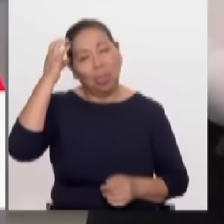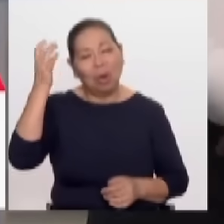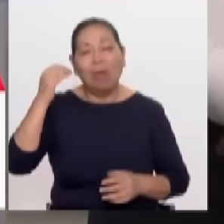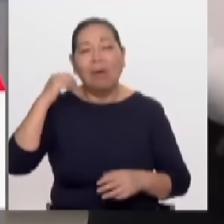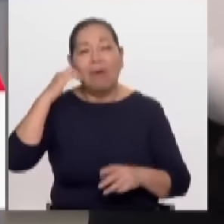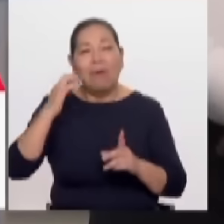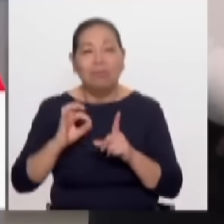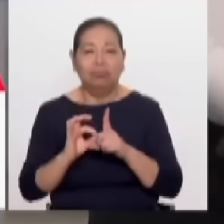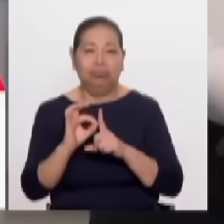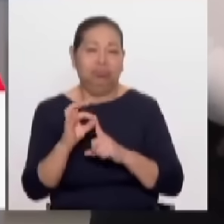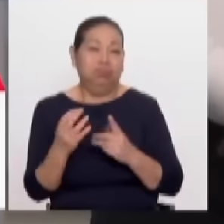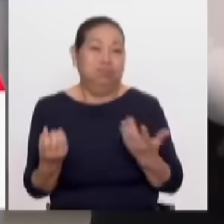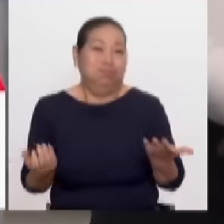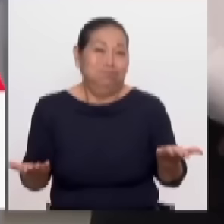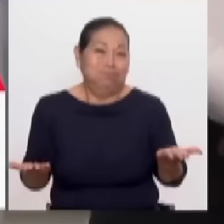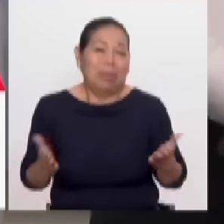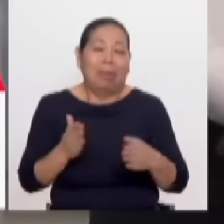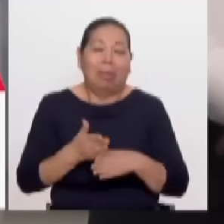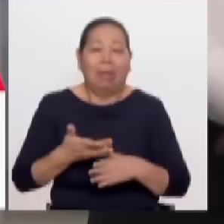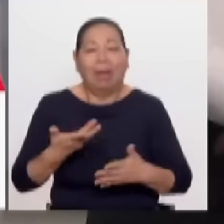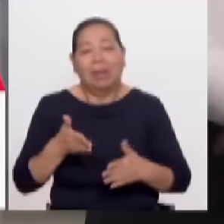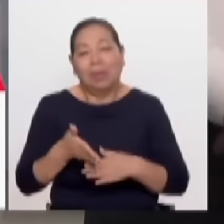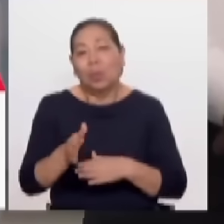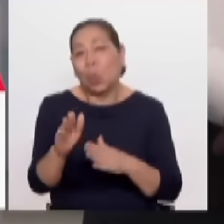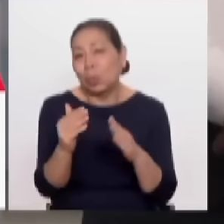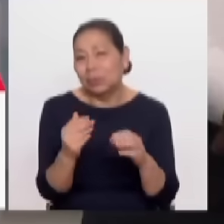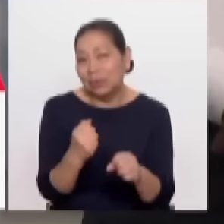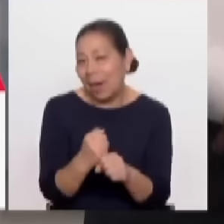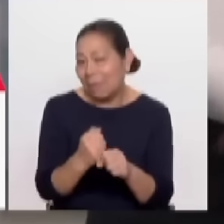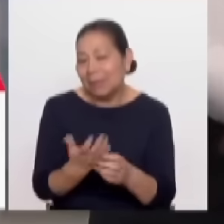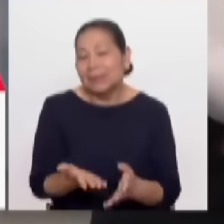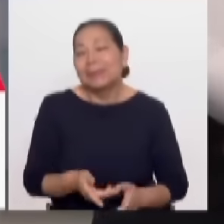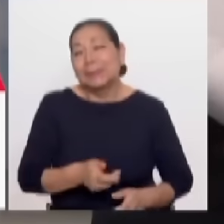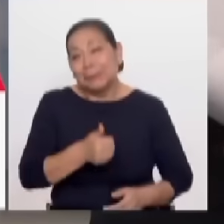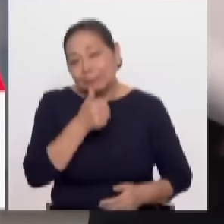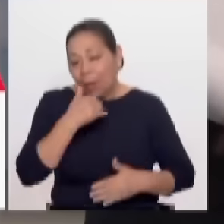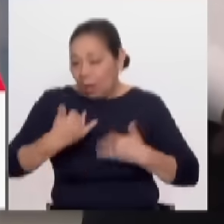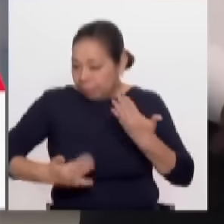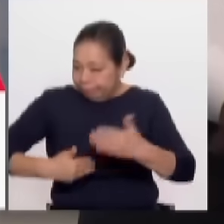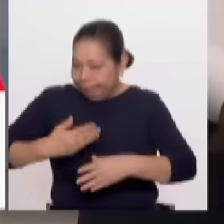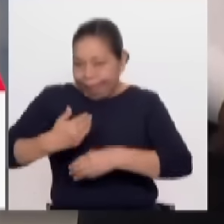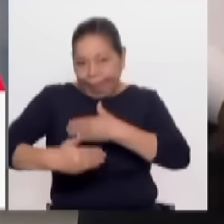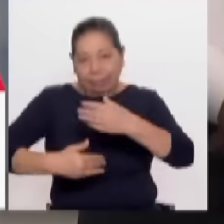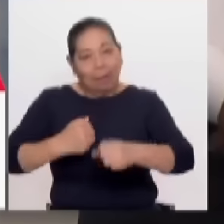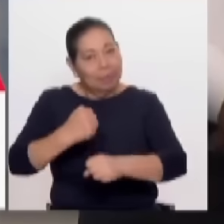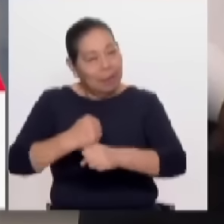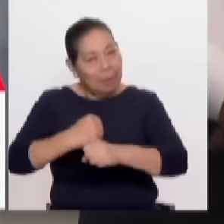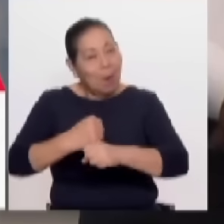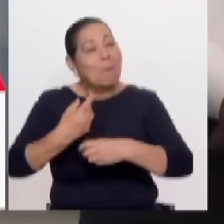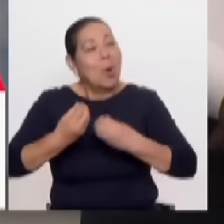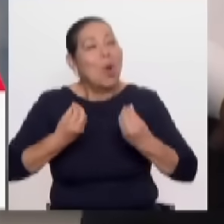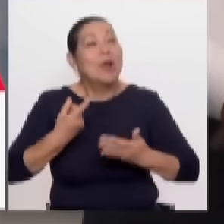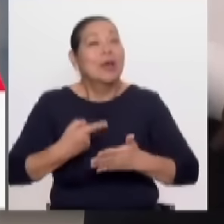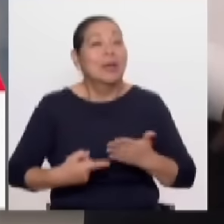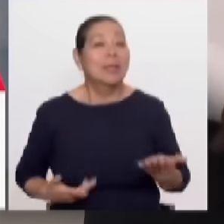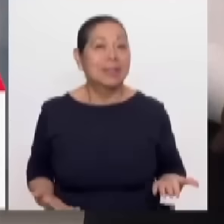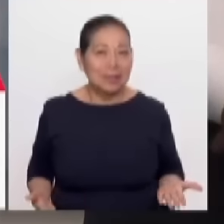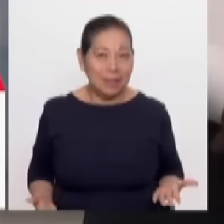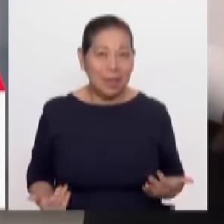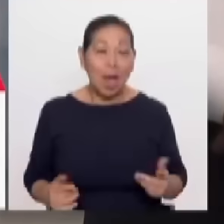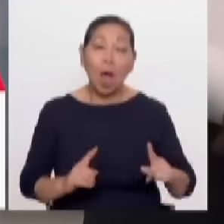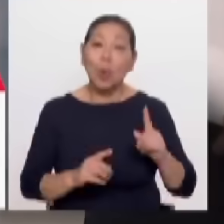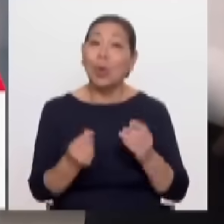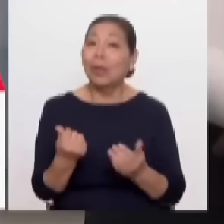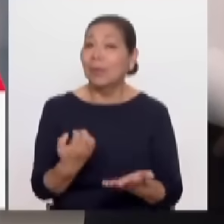fiebre, se llega muchas veces al trabajo. Y tenemos que ser productivos en el trabajo, porque también